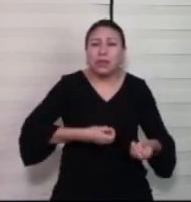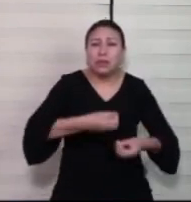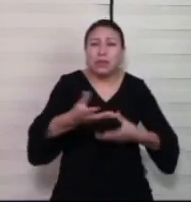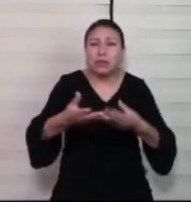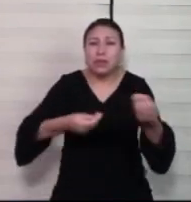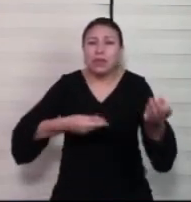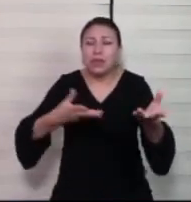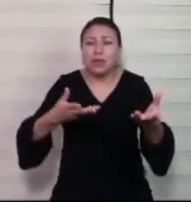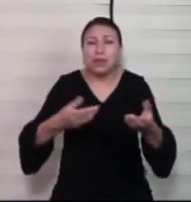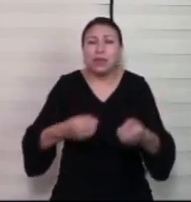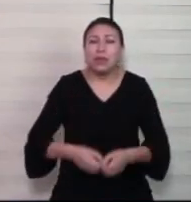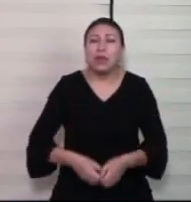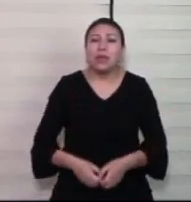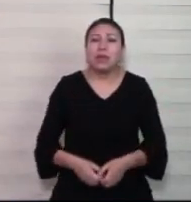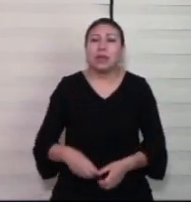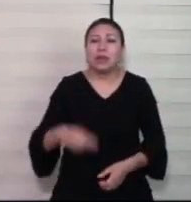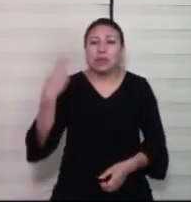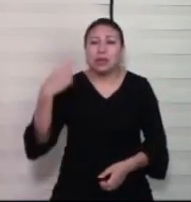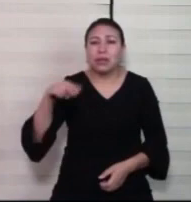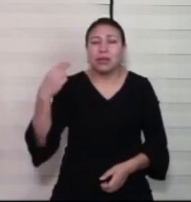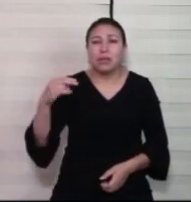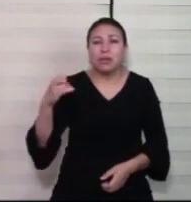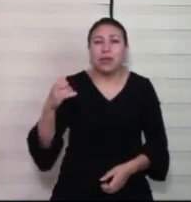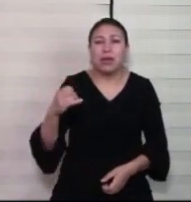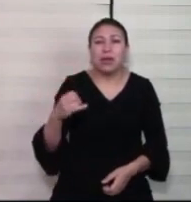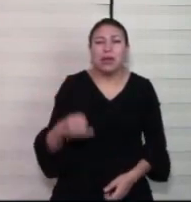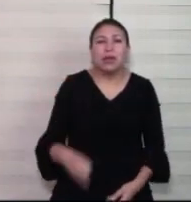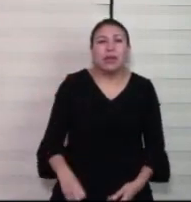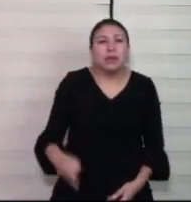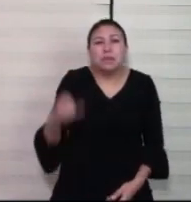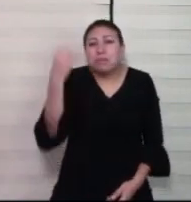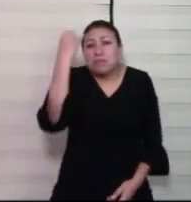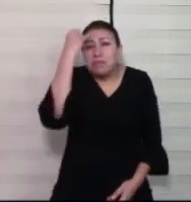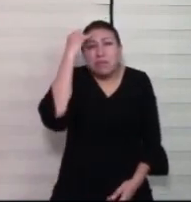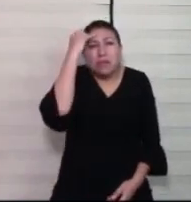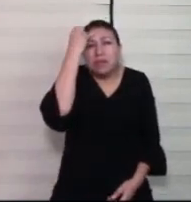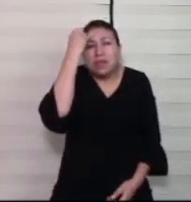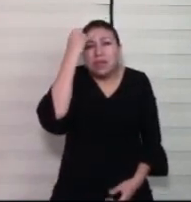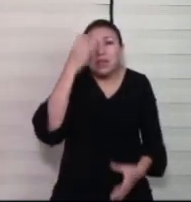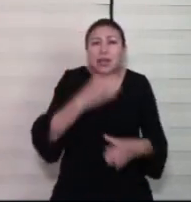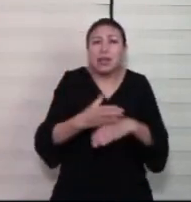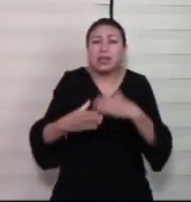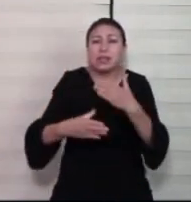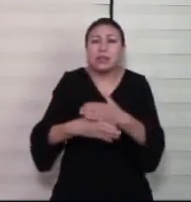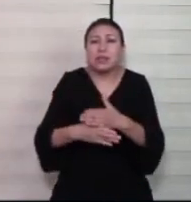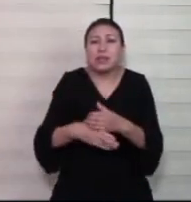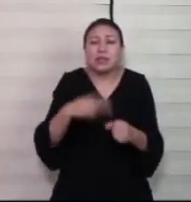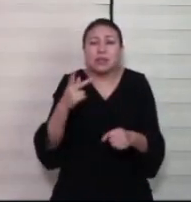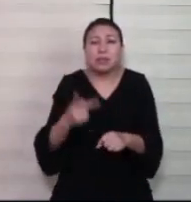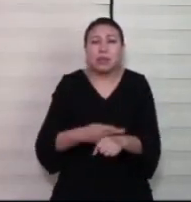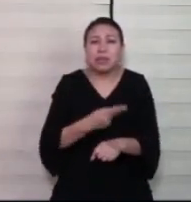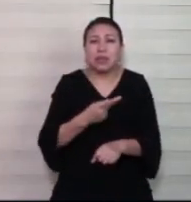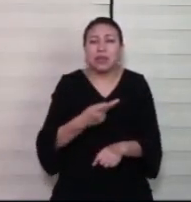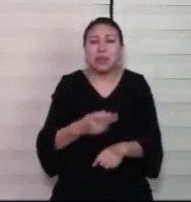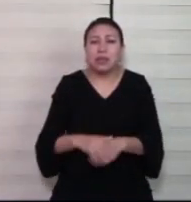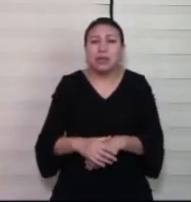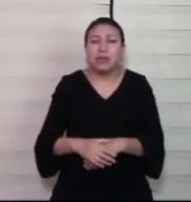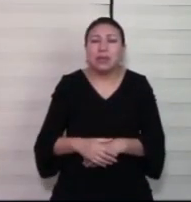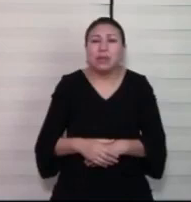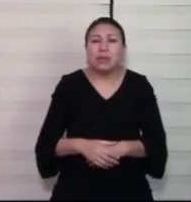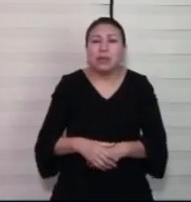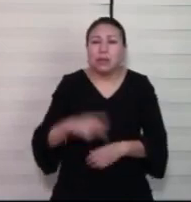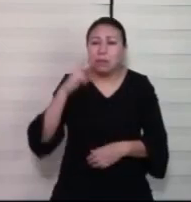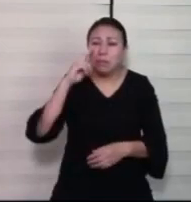llama precisamente Incertidumbre. Y al estarlo leyendo, vi que habían por lo menos